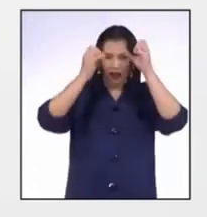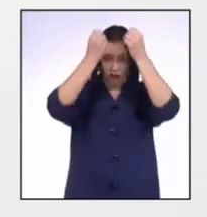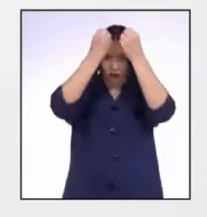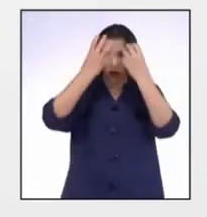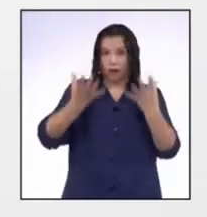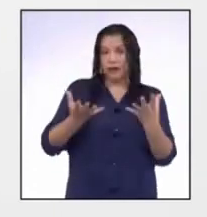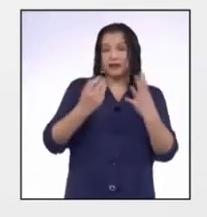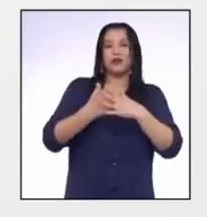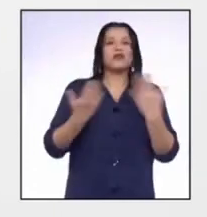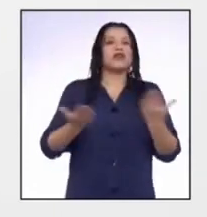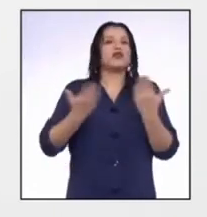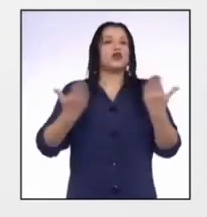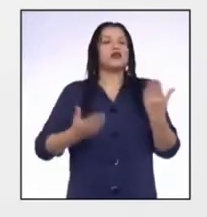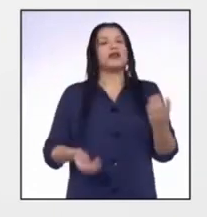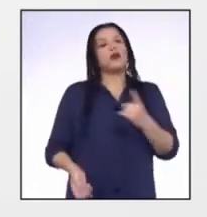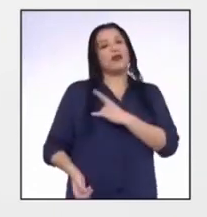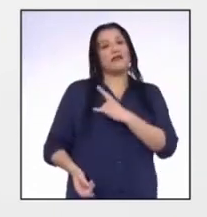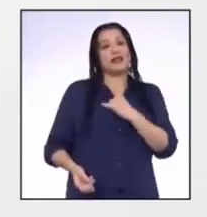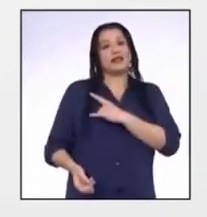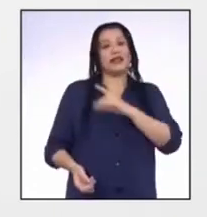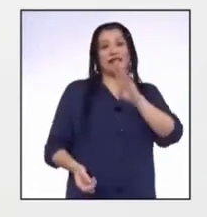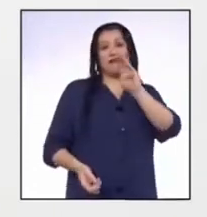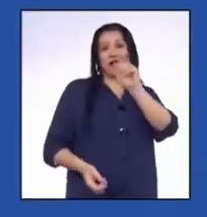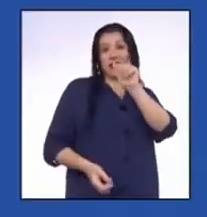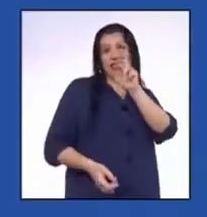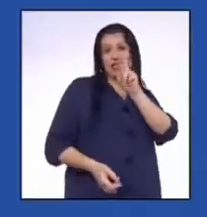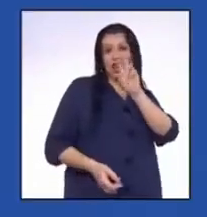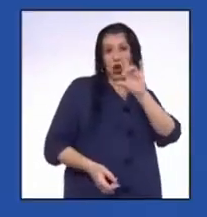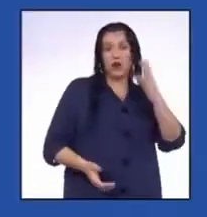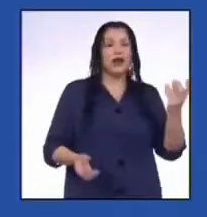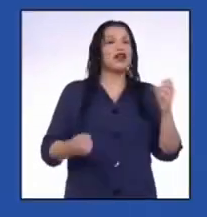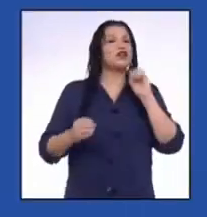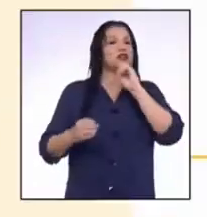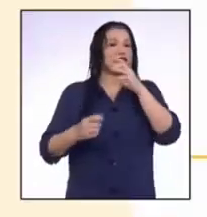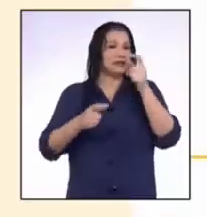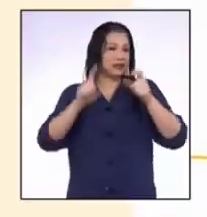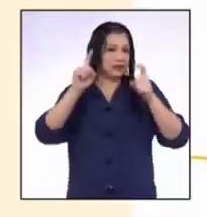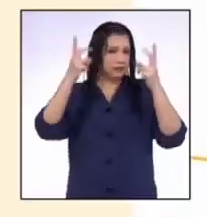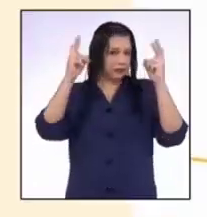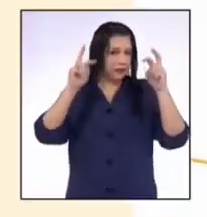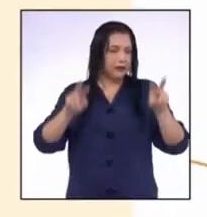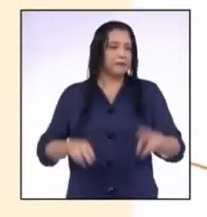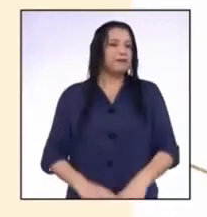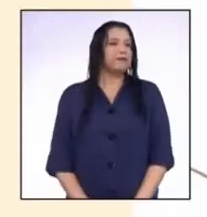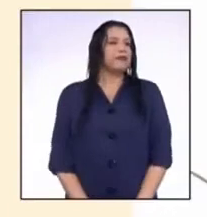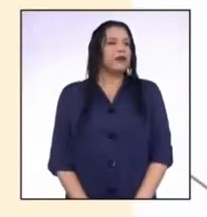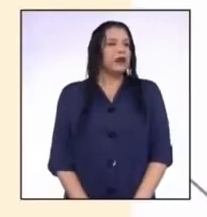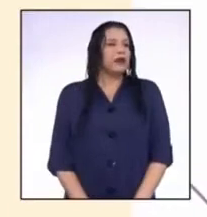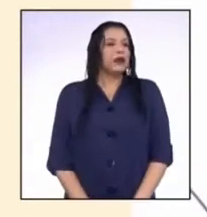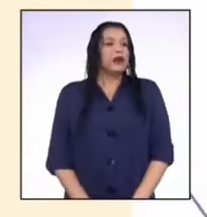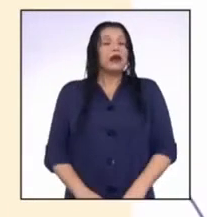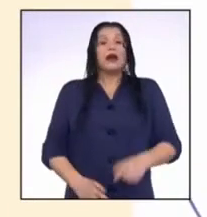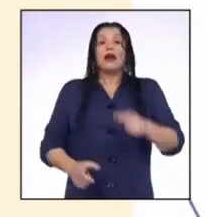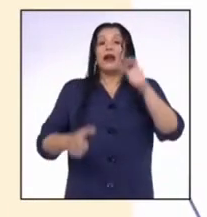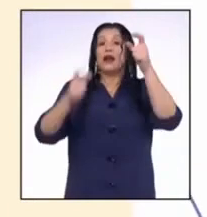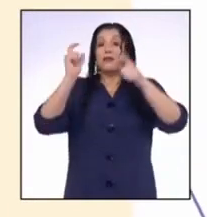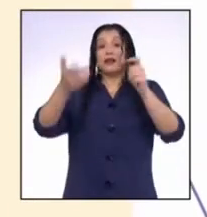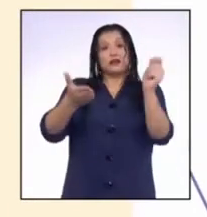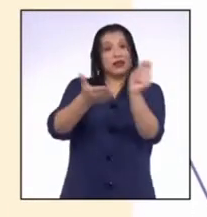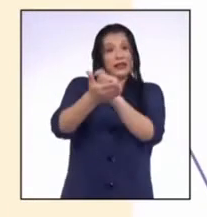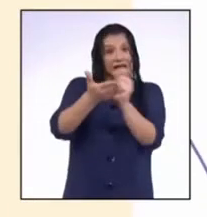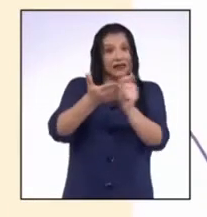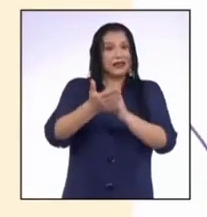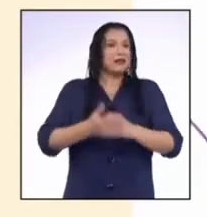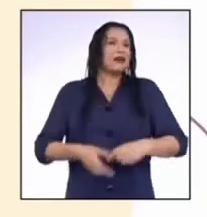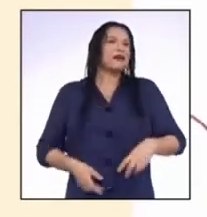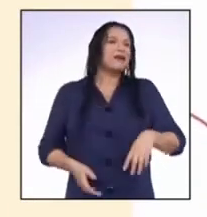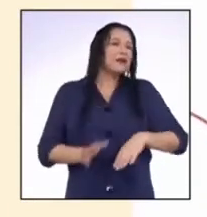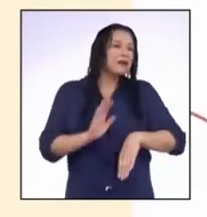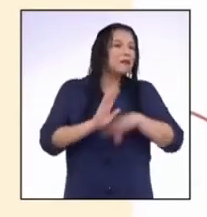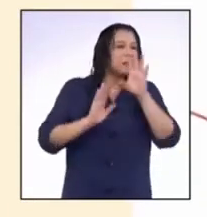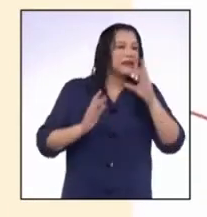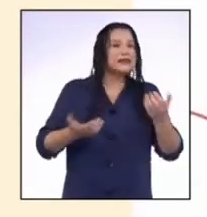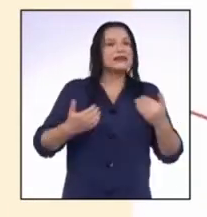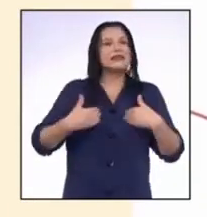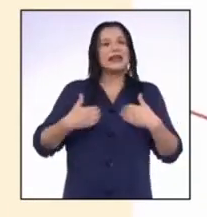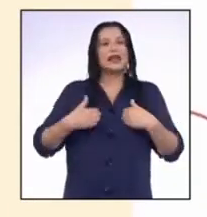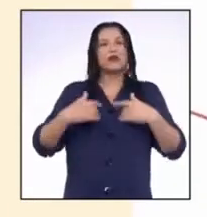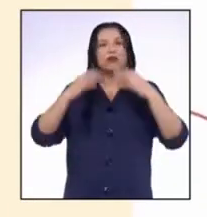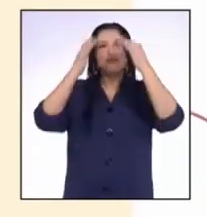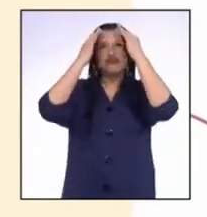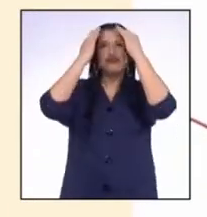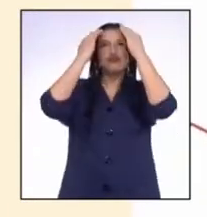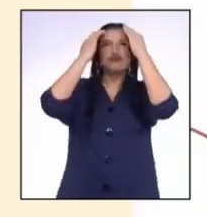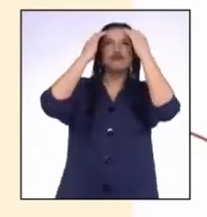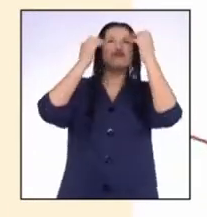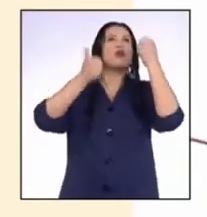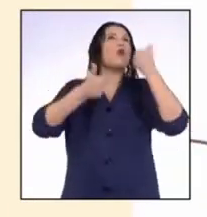la Universidad de Barcelona, nos dice lo siguiente. Los escritores generalmente tienen un esquema mental